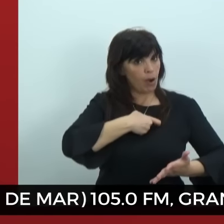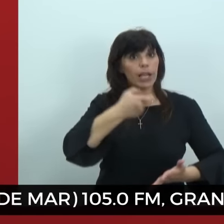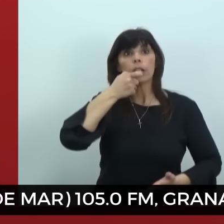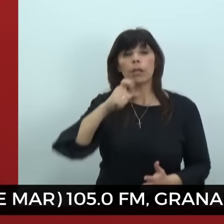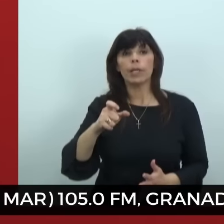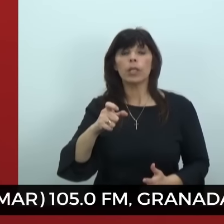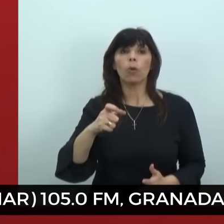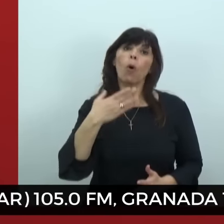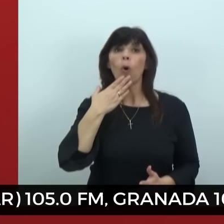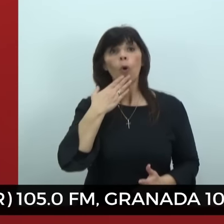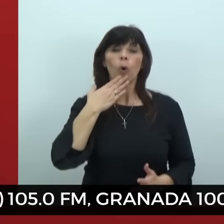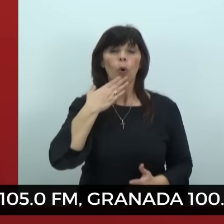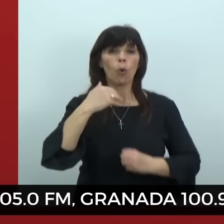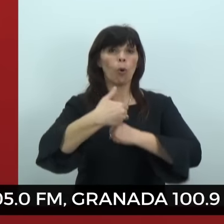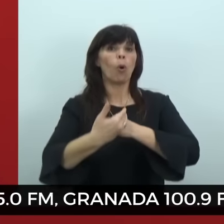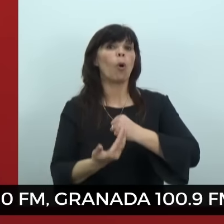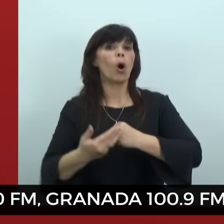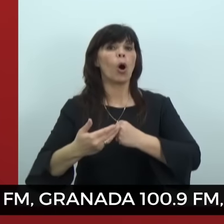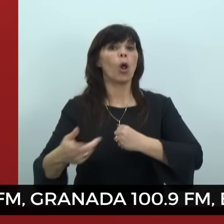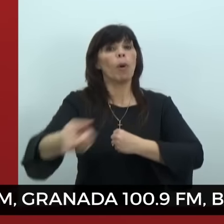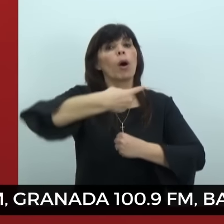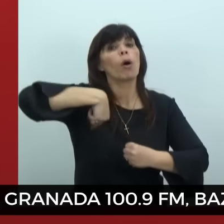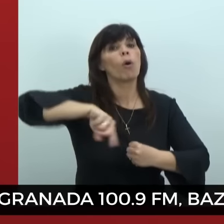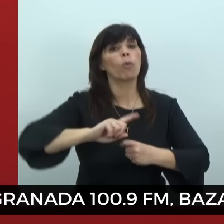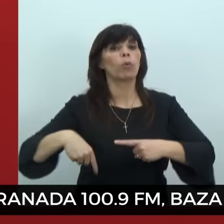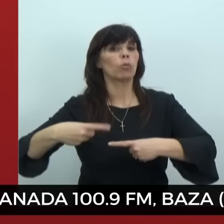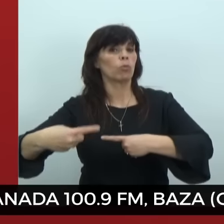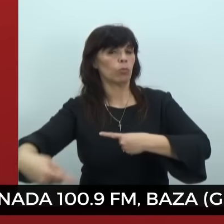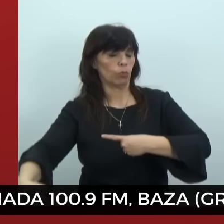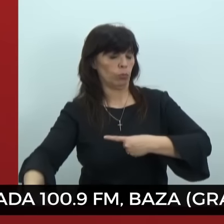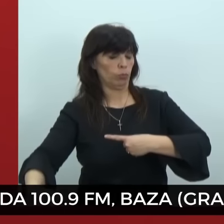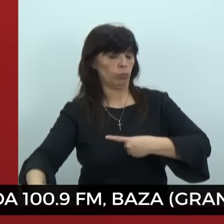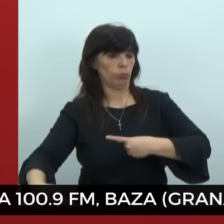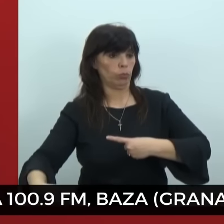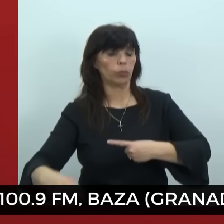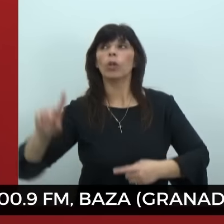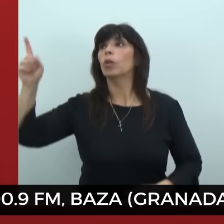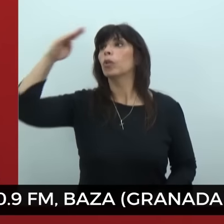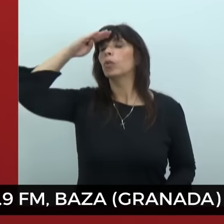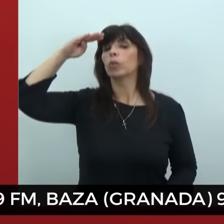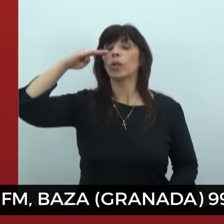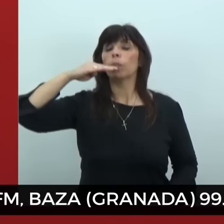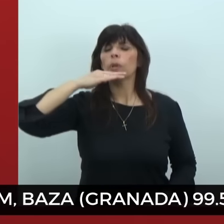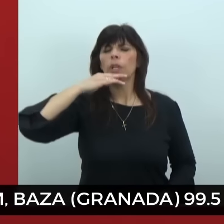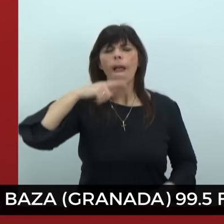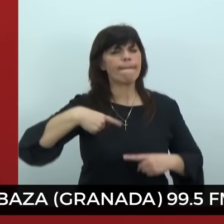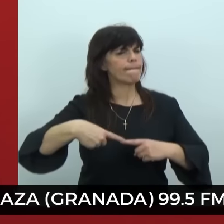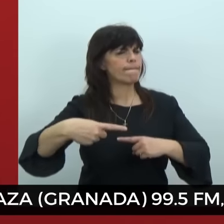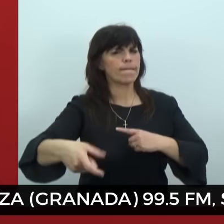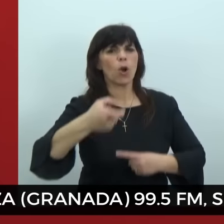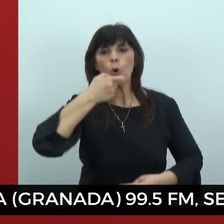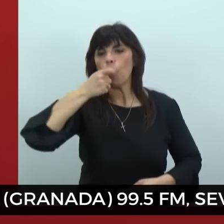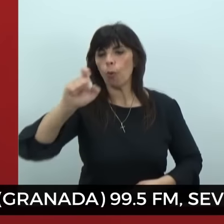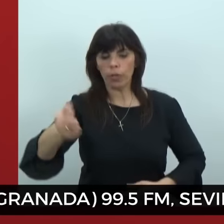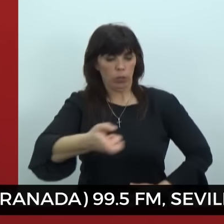día. Dios el Padre todos los días tiene un versículo que te habla, que te